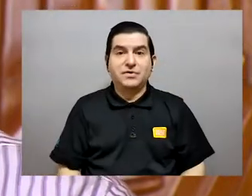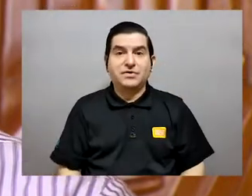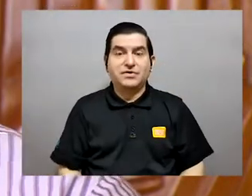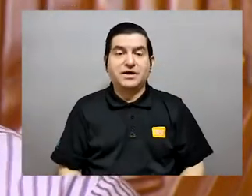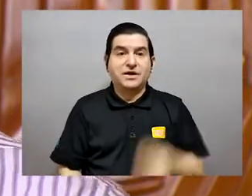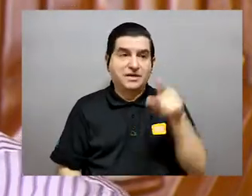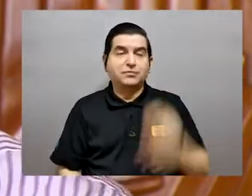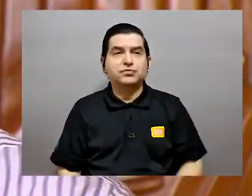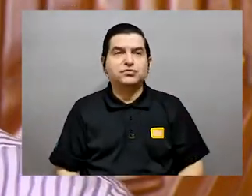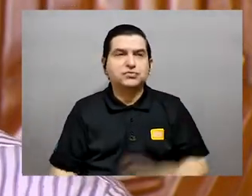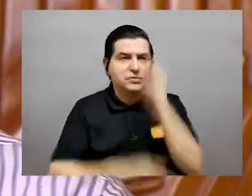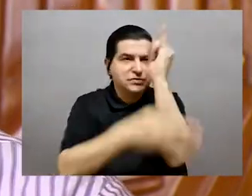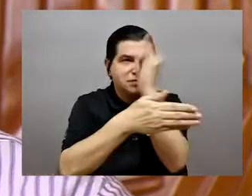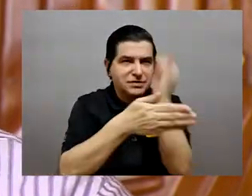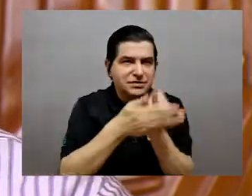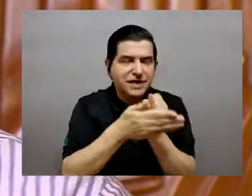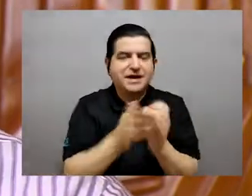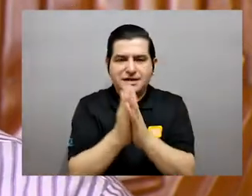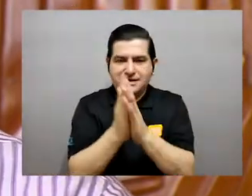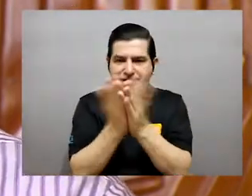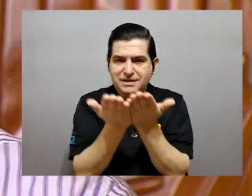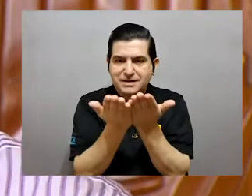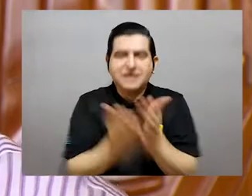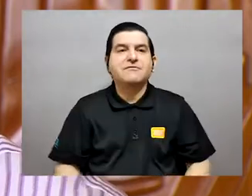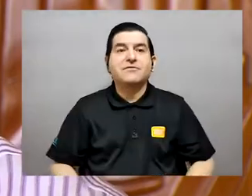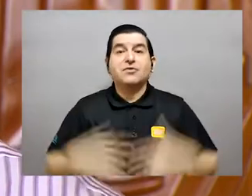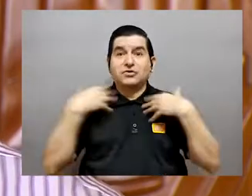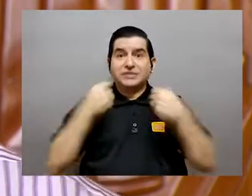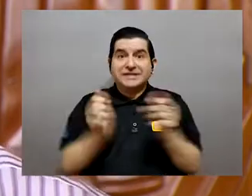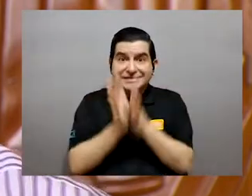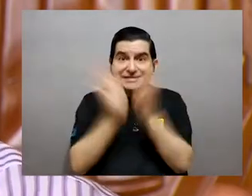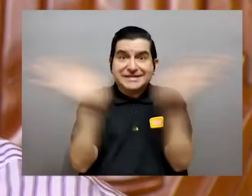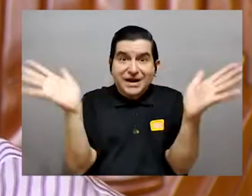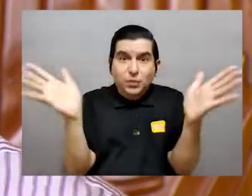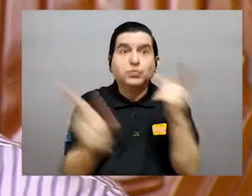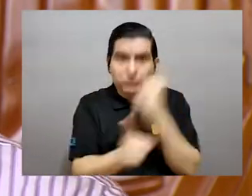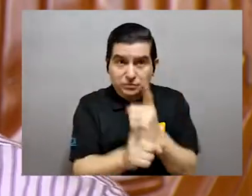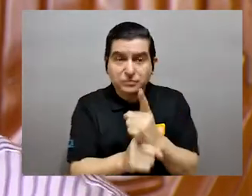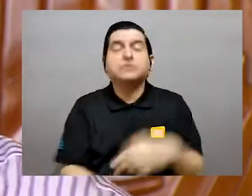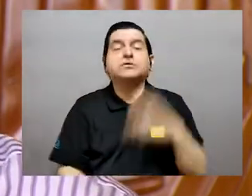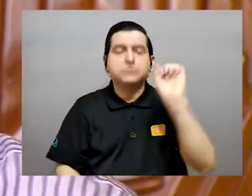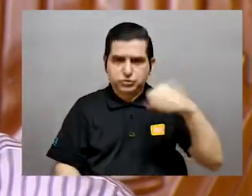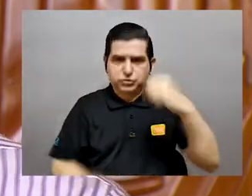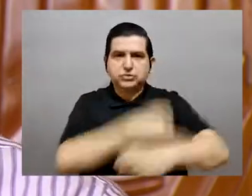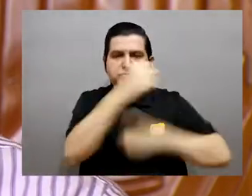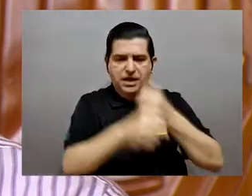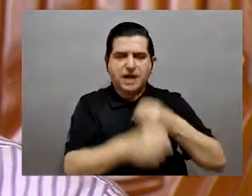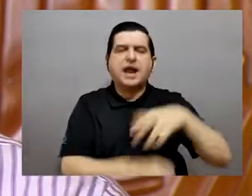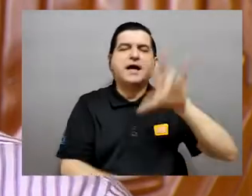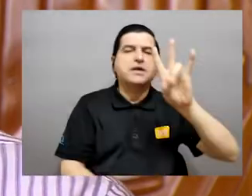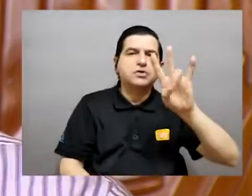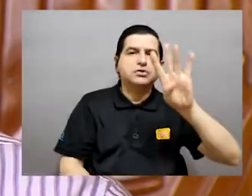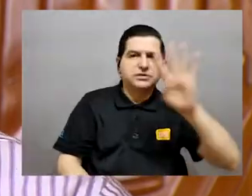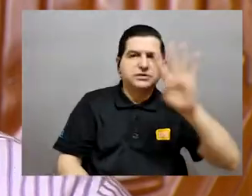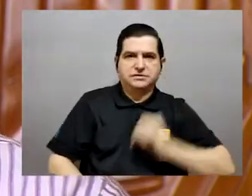yo seguramente me regreso a Tilarán porque ya me voy a ir allá a trabajar o a ver qué hago para ayudar a mi madre, porque